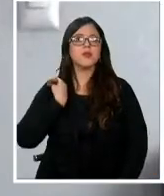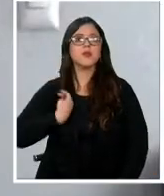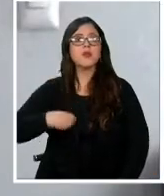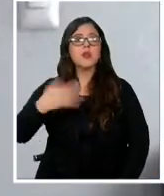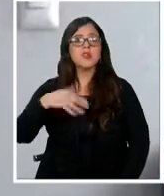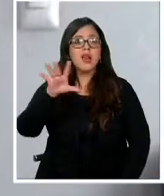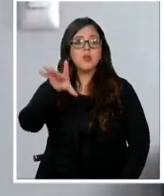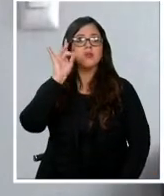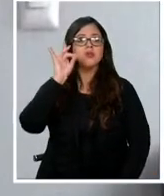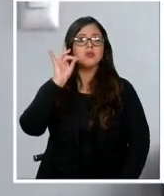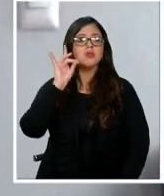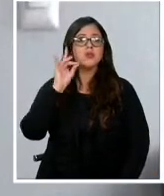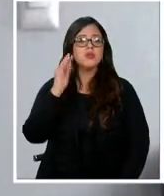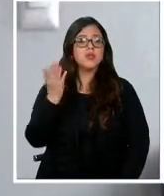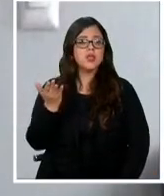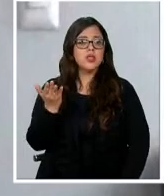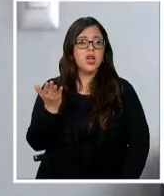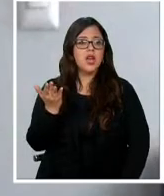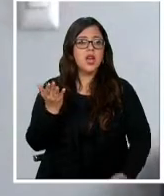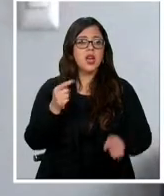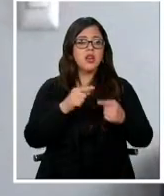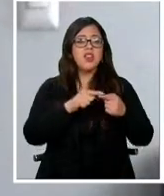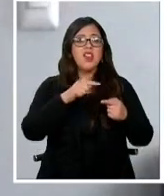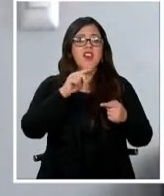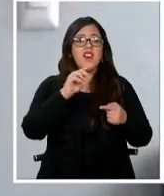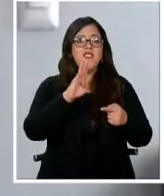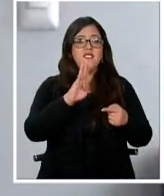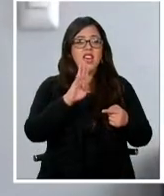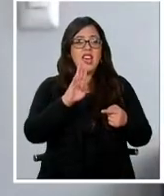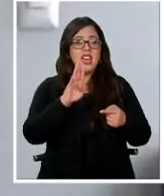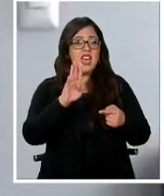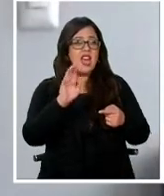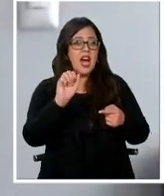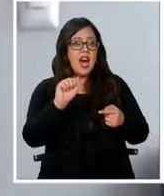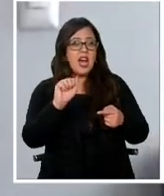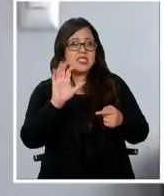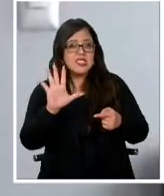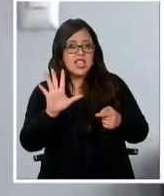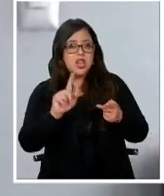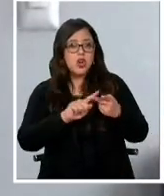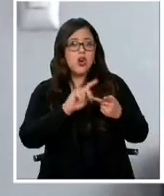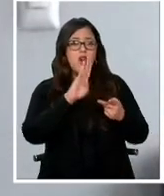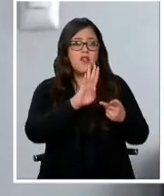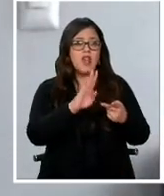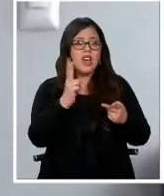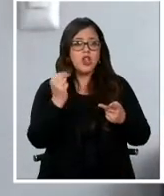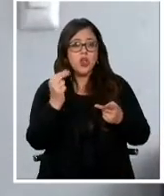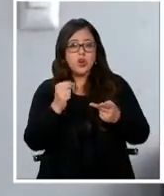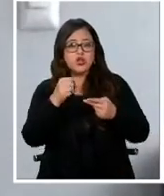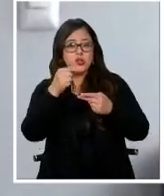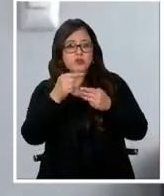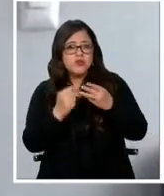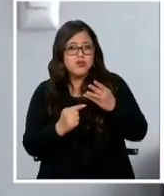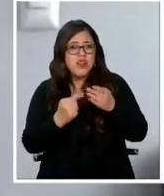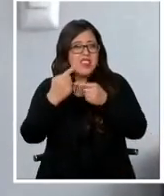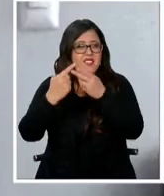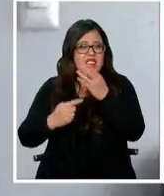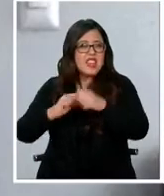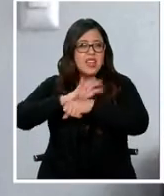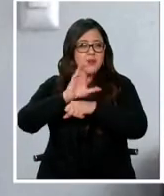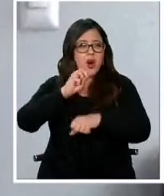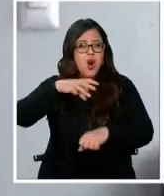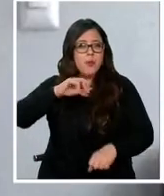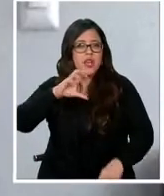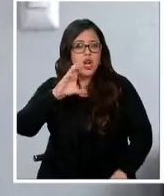país la variante BA4, la variante BA5 y la BA2.12.1 de Omicron, que han sido